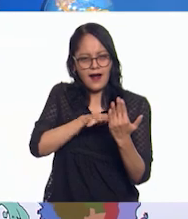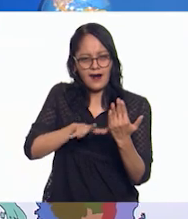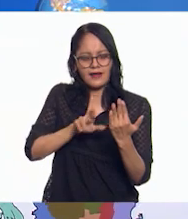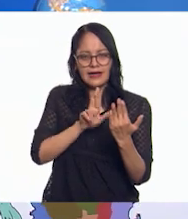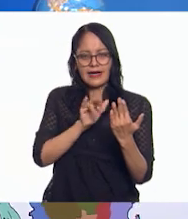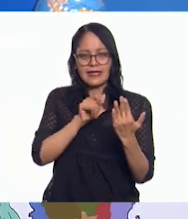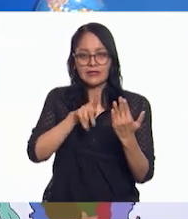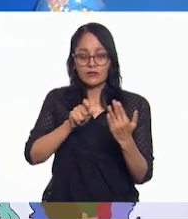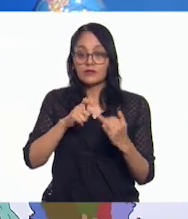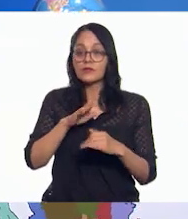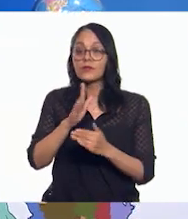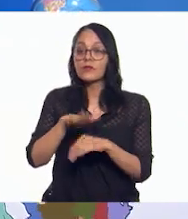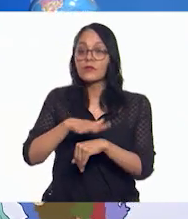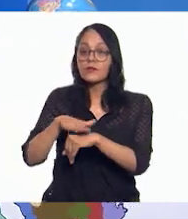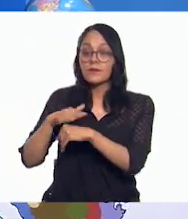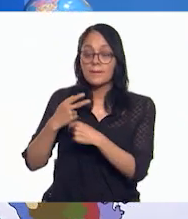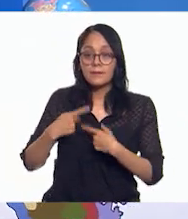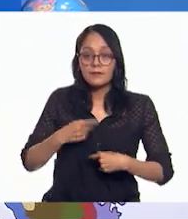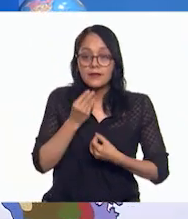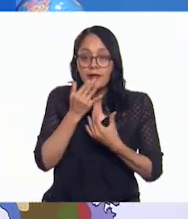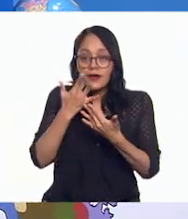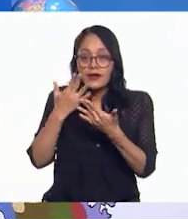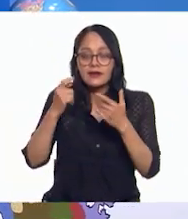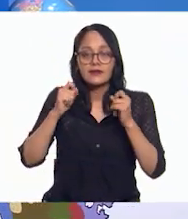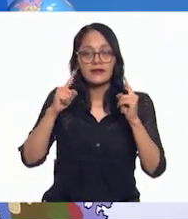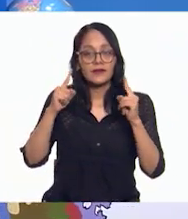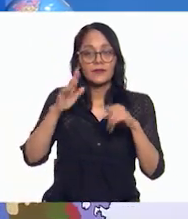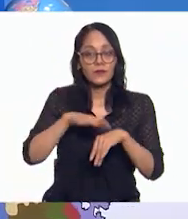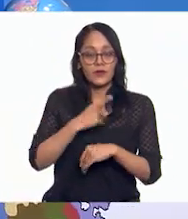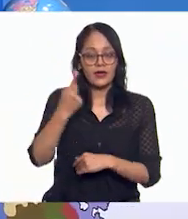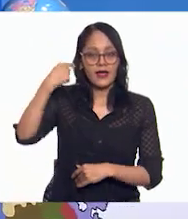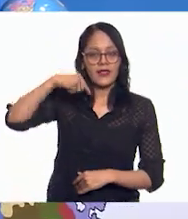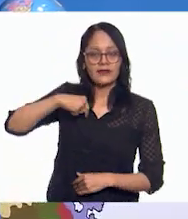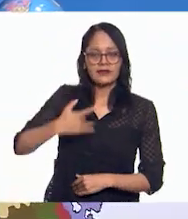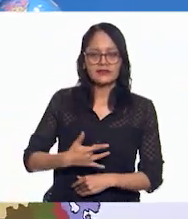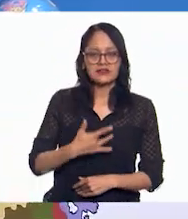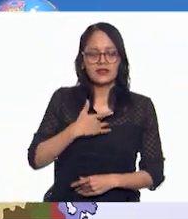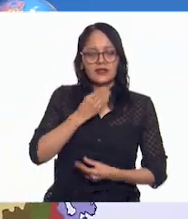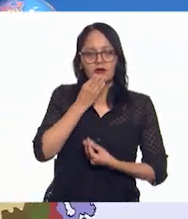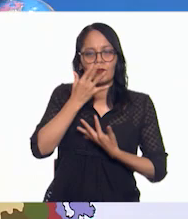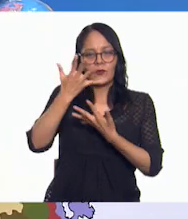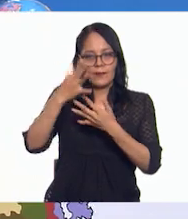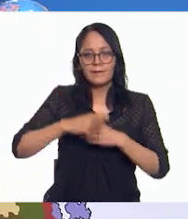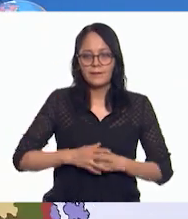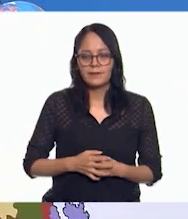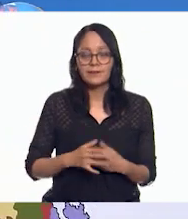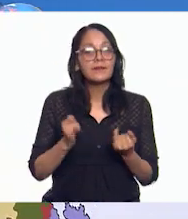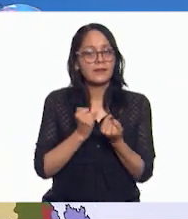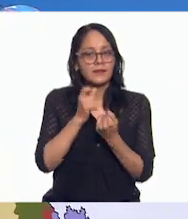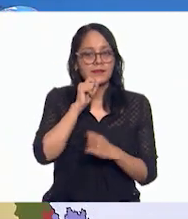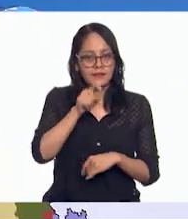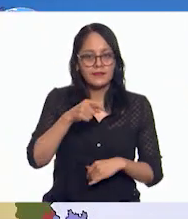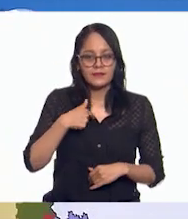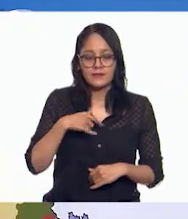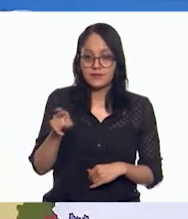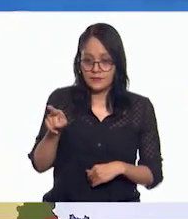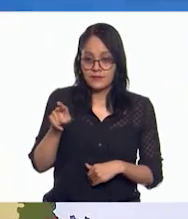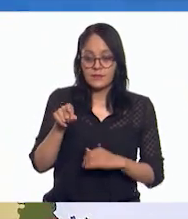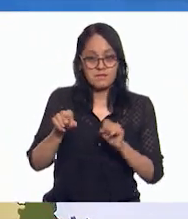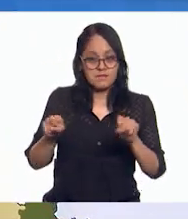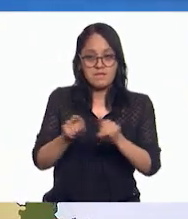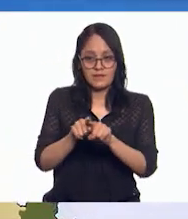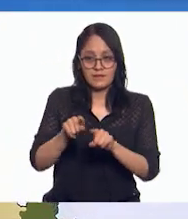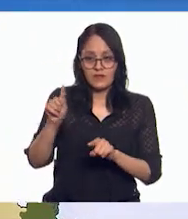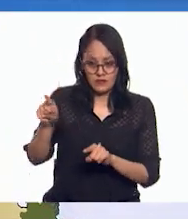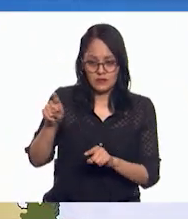los despertares ante la poesía experimentados por el yo poético. También quiero destacar las referencias que hiciste